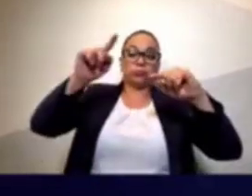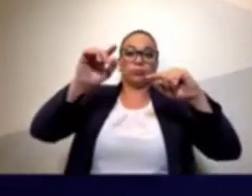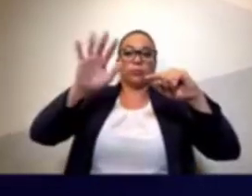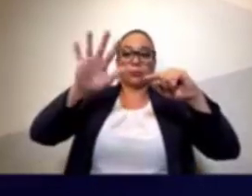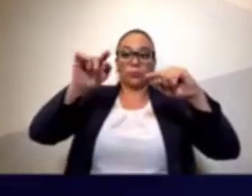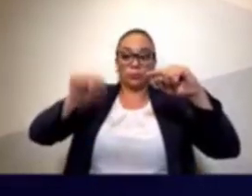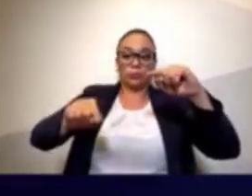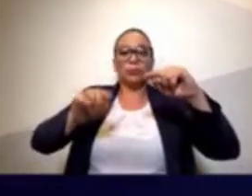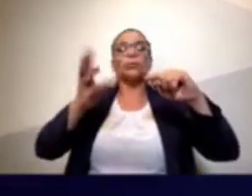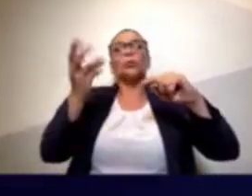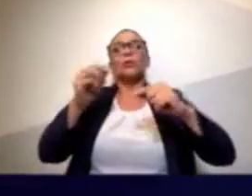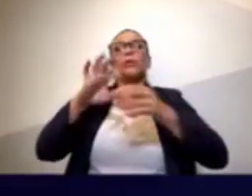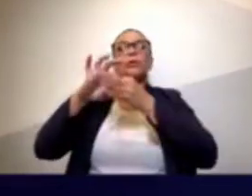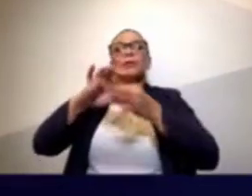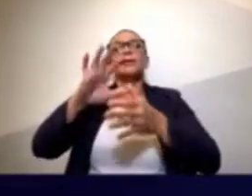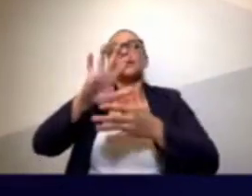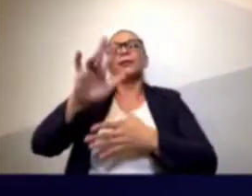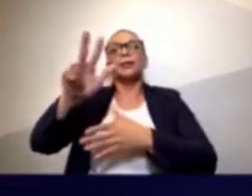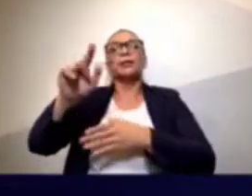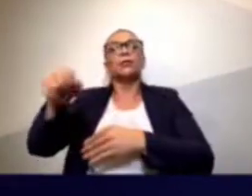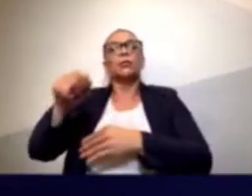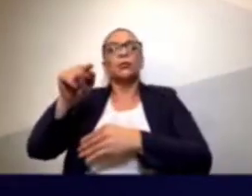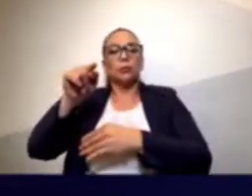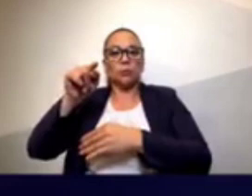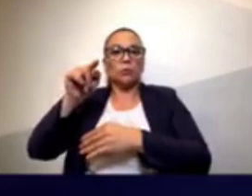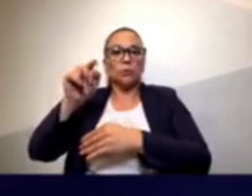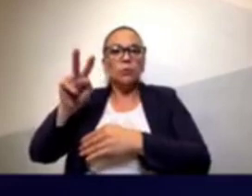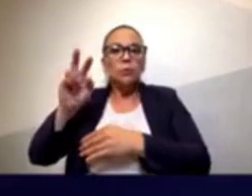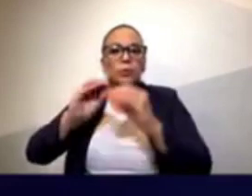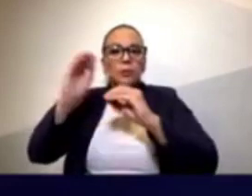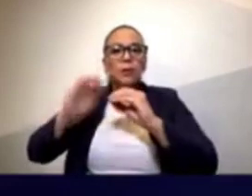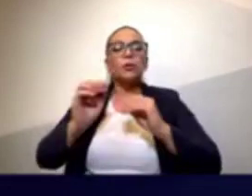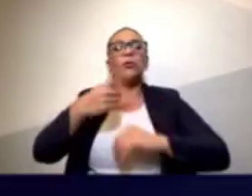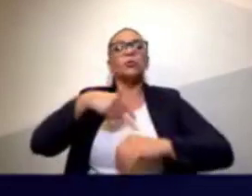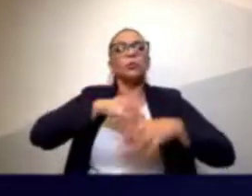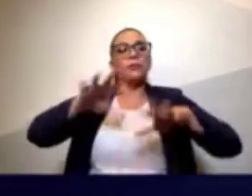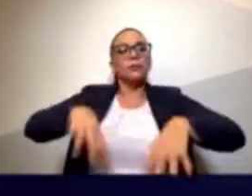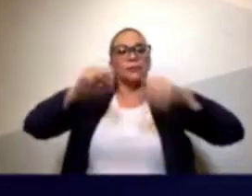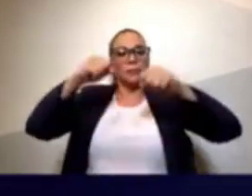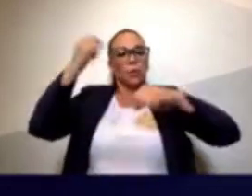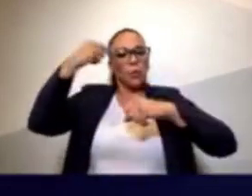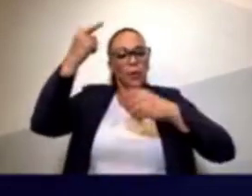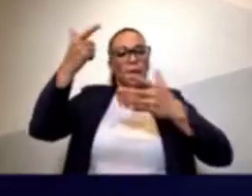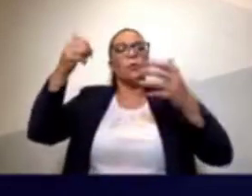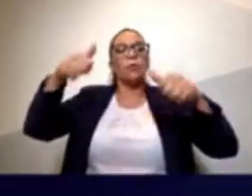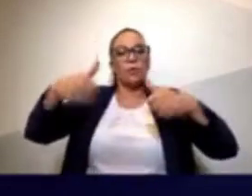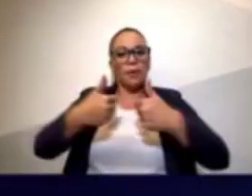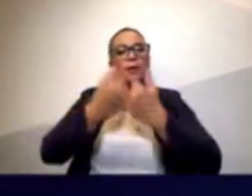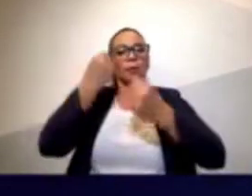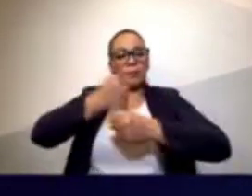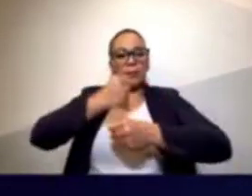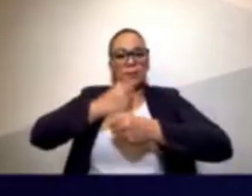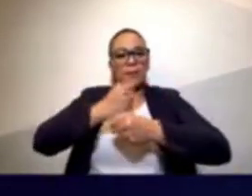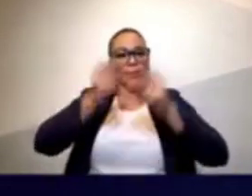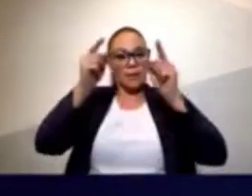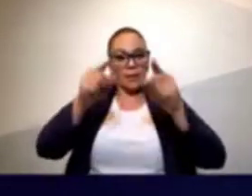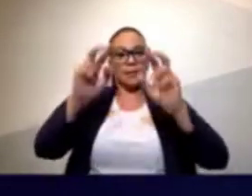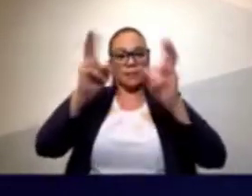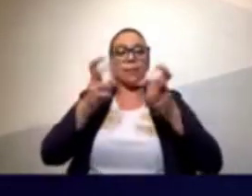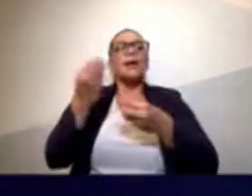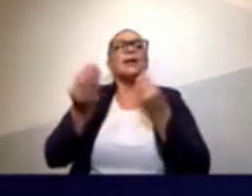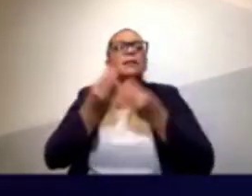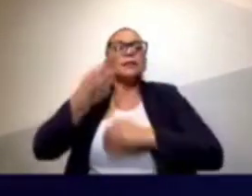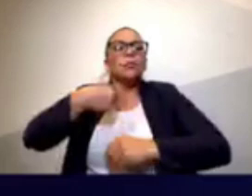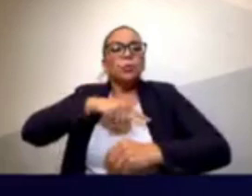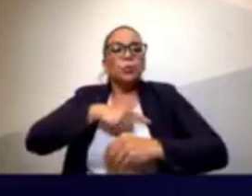una relación del 53.2%. Asumimos el gobierno con el reto de trabajar en esto. ¿Y qué